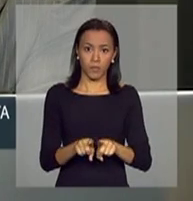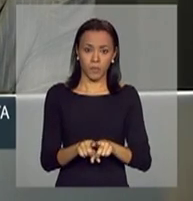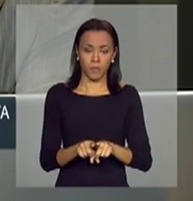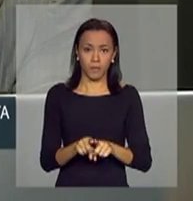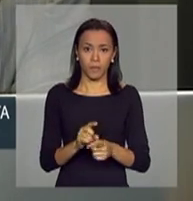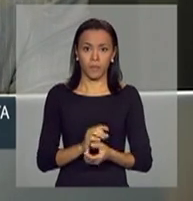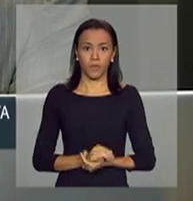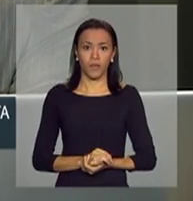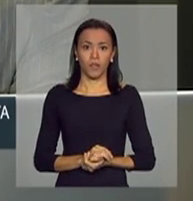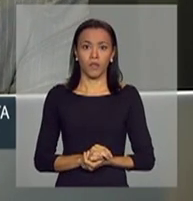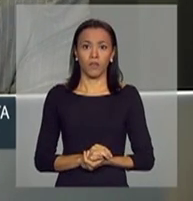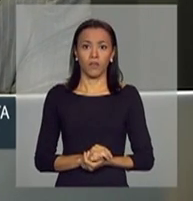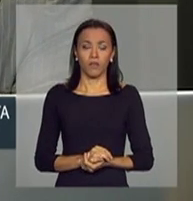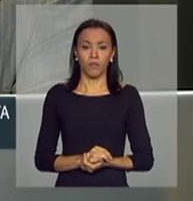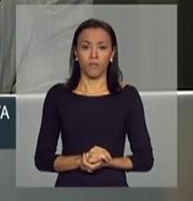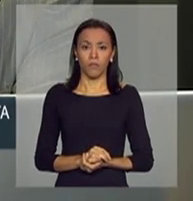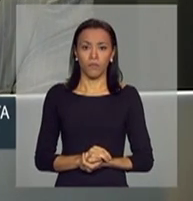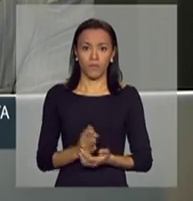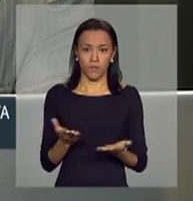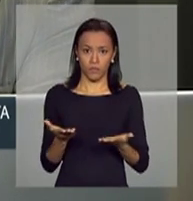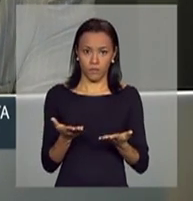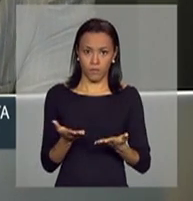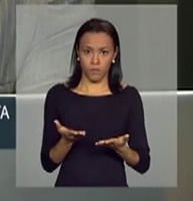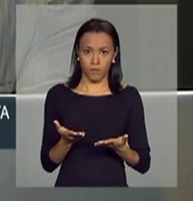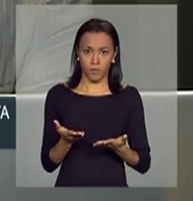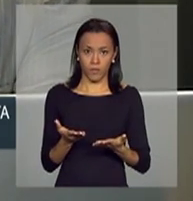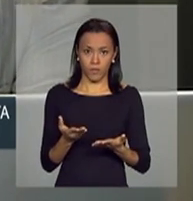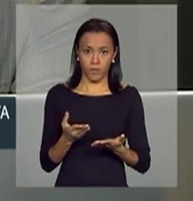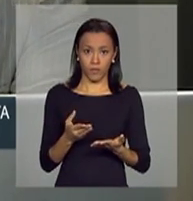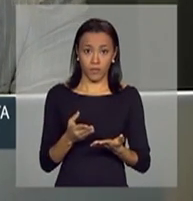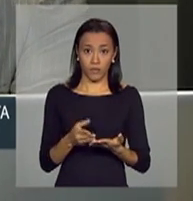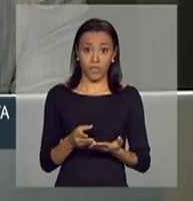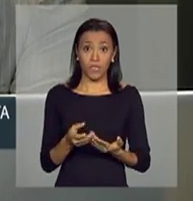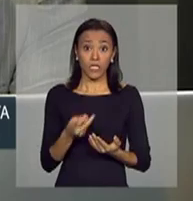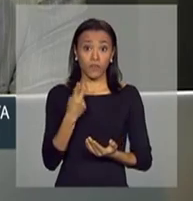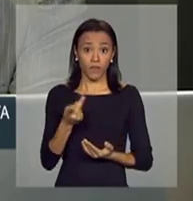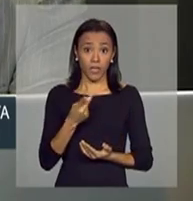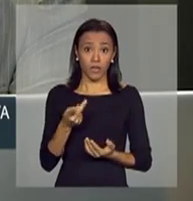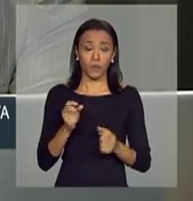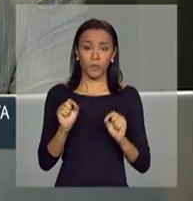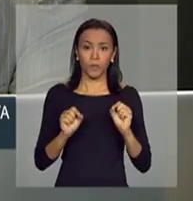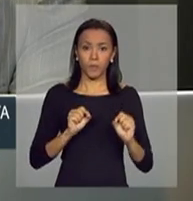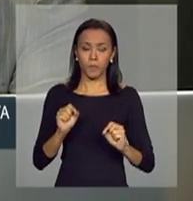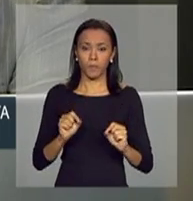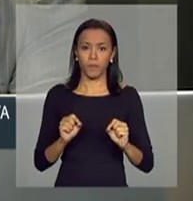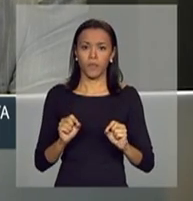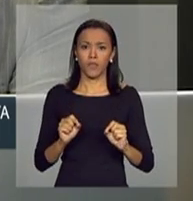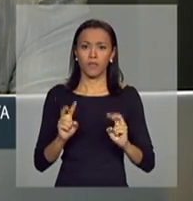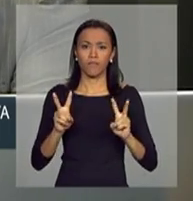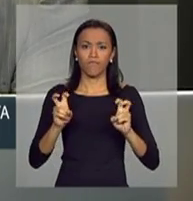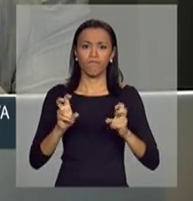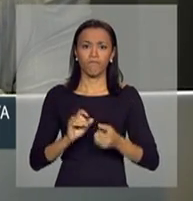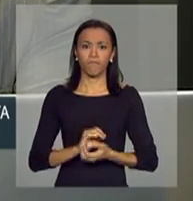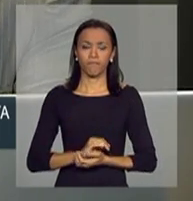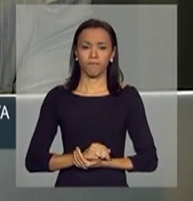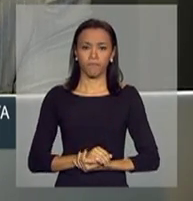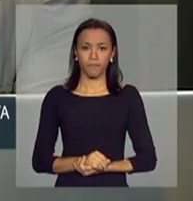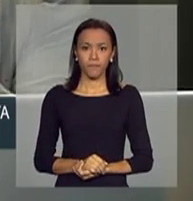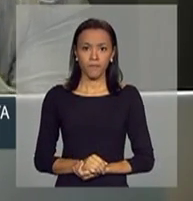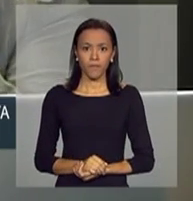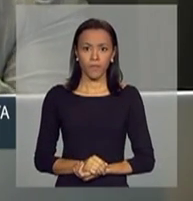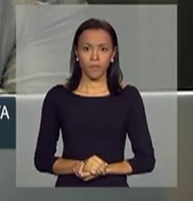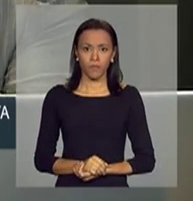Sterling, creo yo con meridiana claridad, es que la dictadura de la que estamos hablando es un aparato